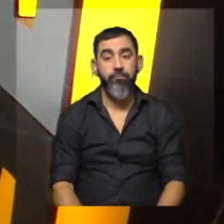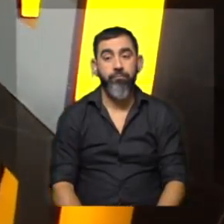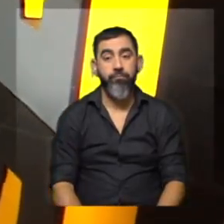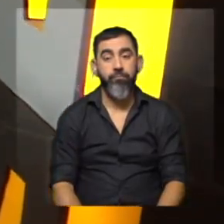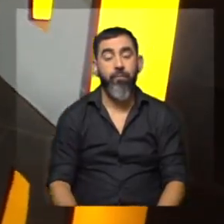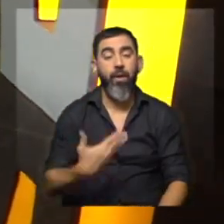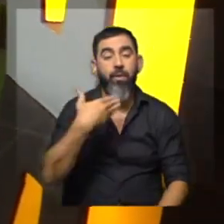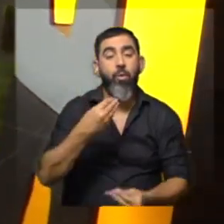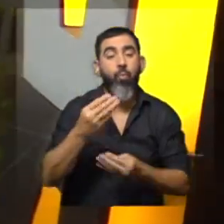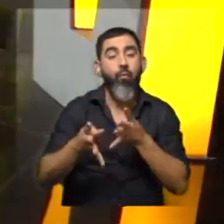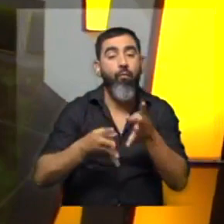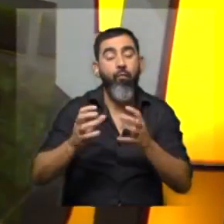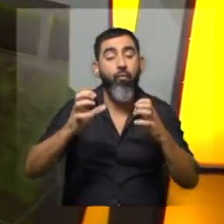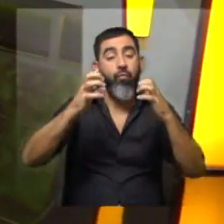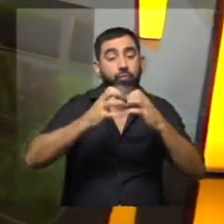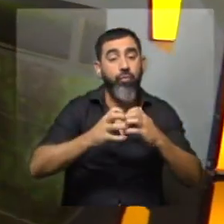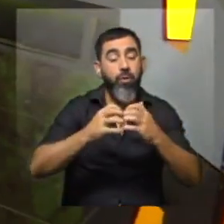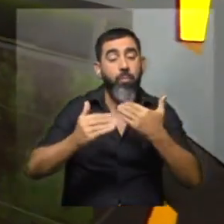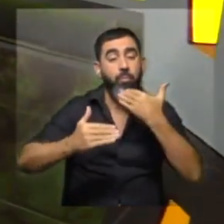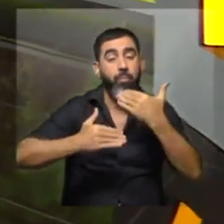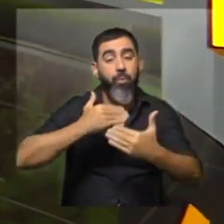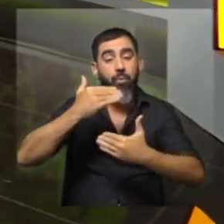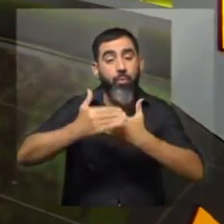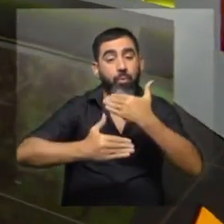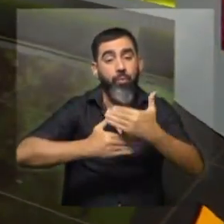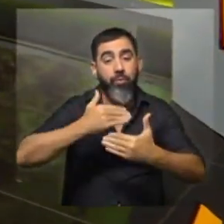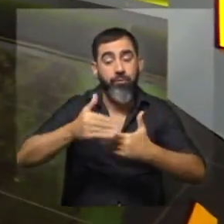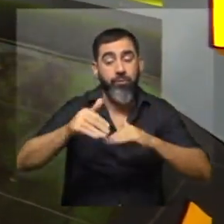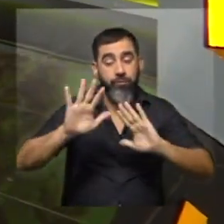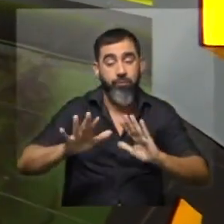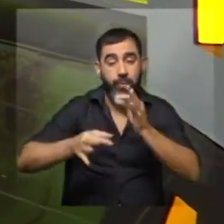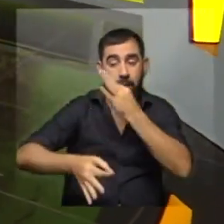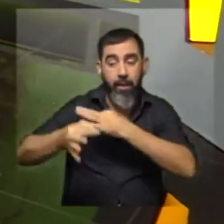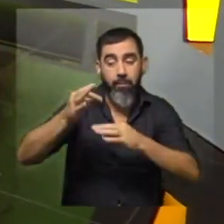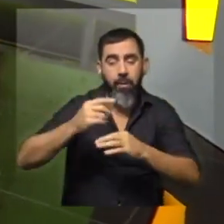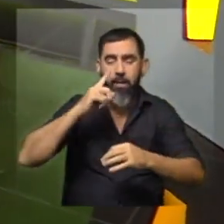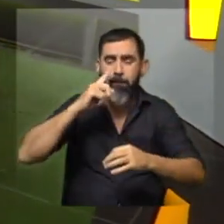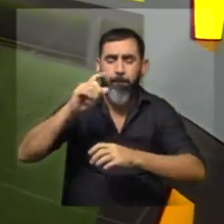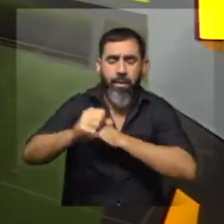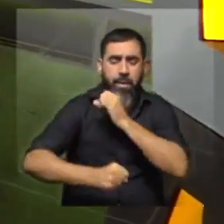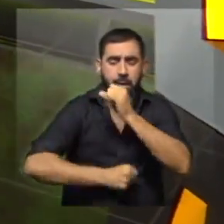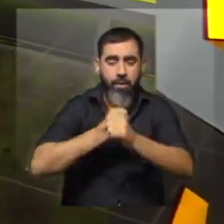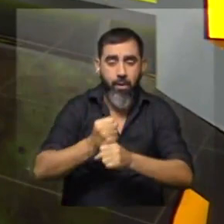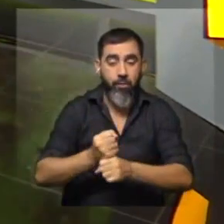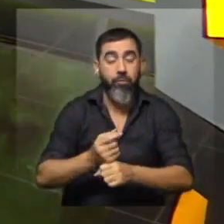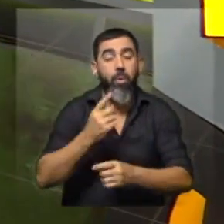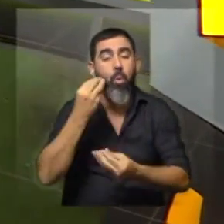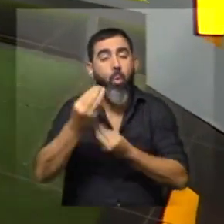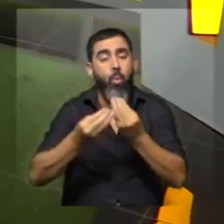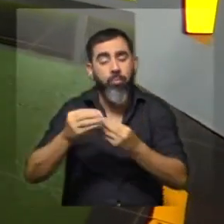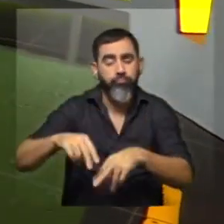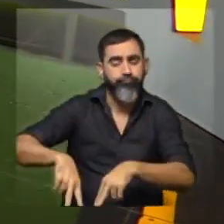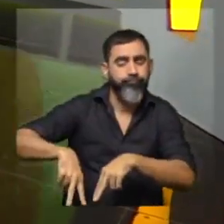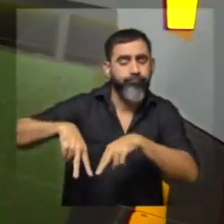Entender cómo funciona el cerebro es un proceso, como veíamos en esta explicación, de milenios, pero también cómo estudiarlo,